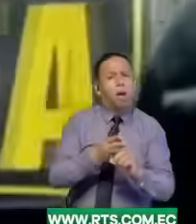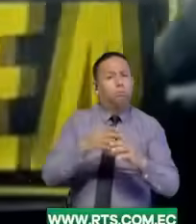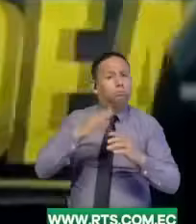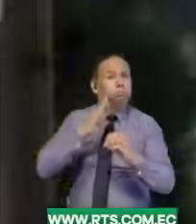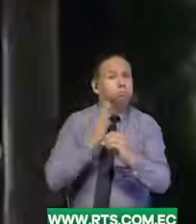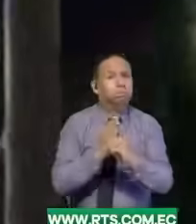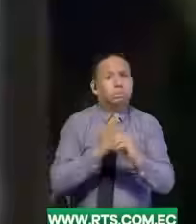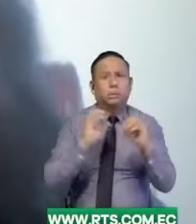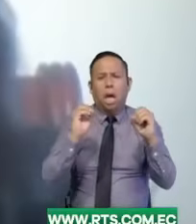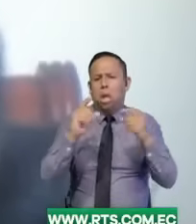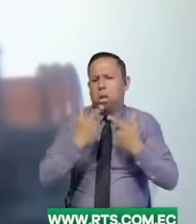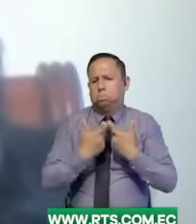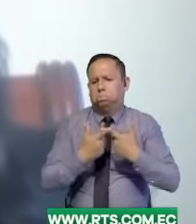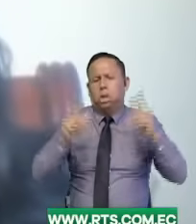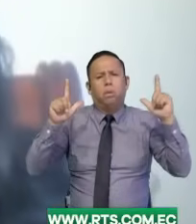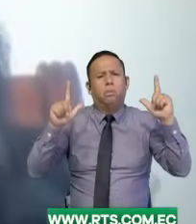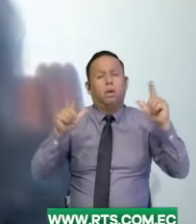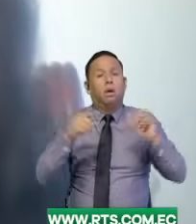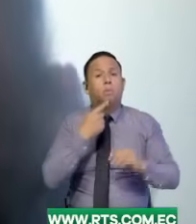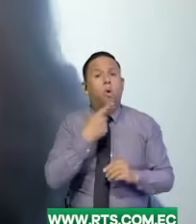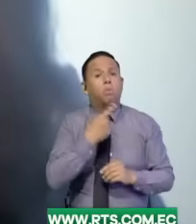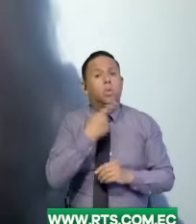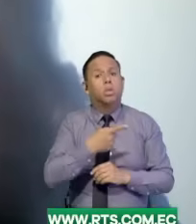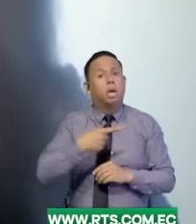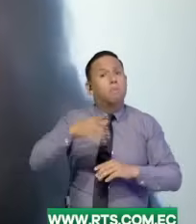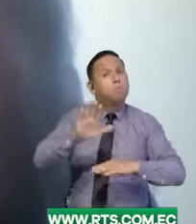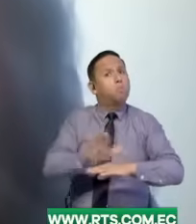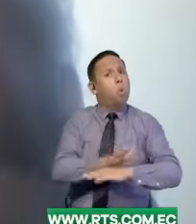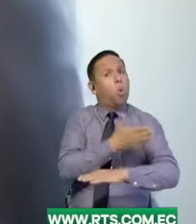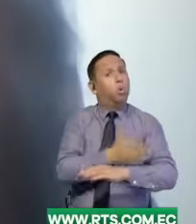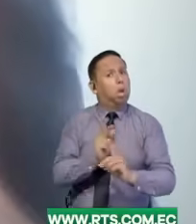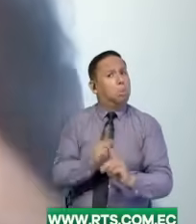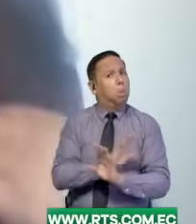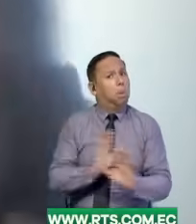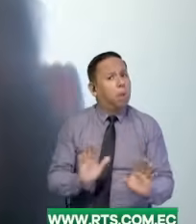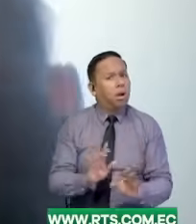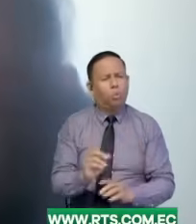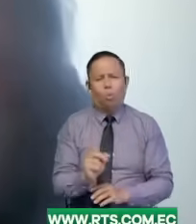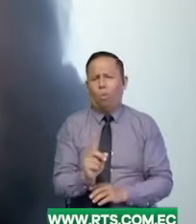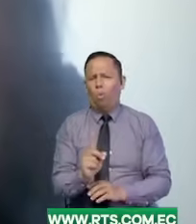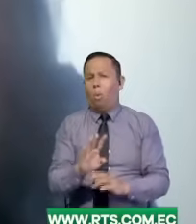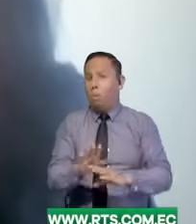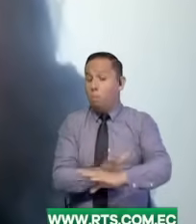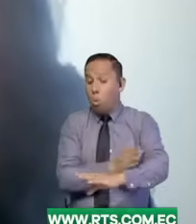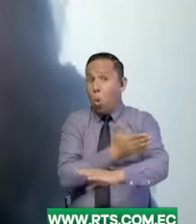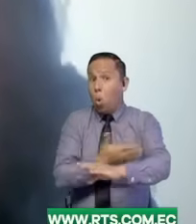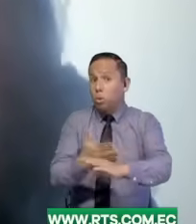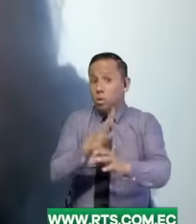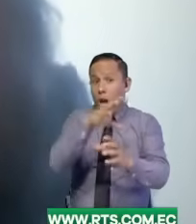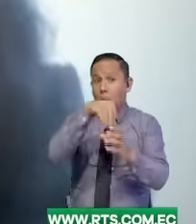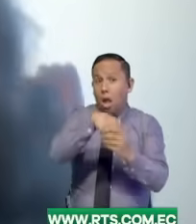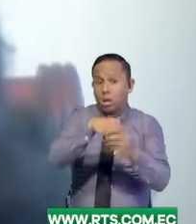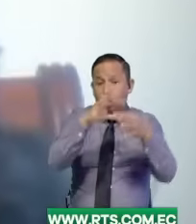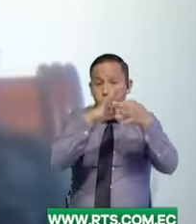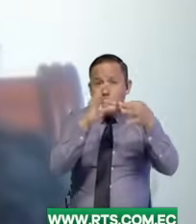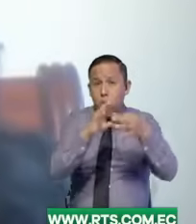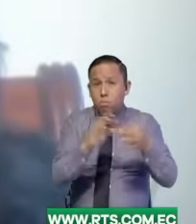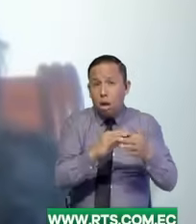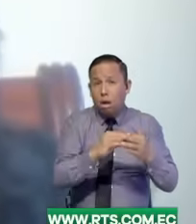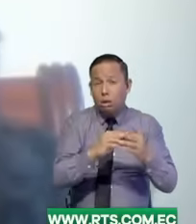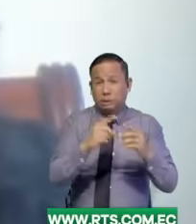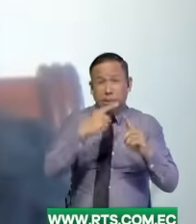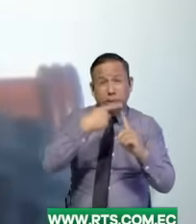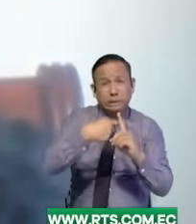contenido. Solo es música, y no es solo es música. El impacto no fue positivo,